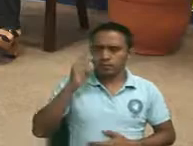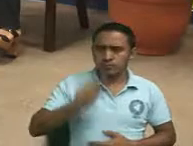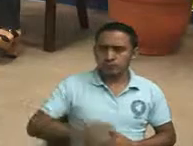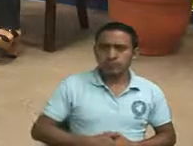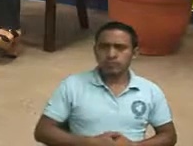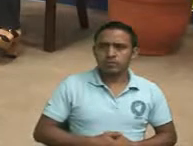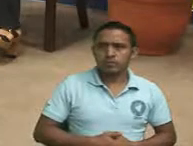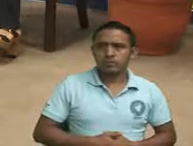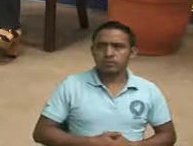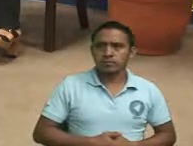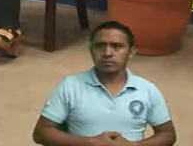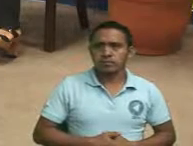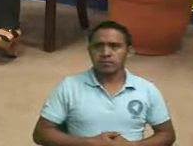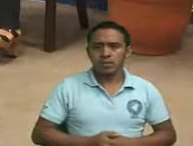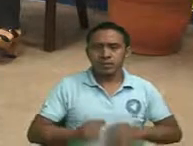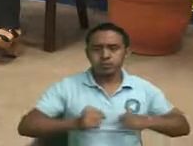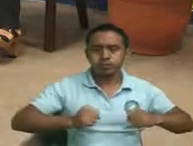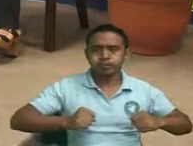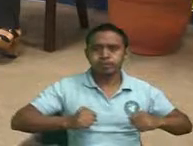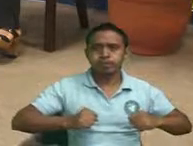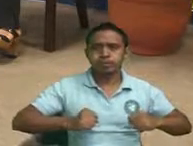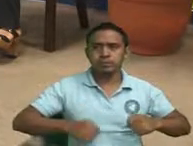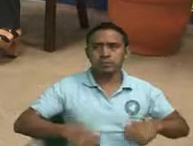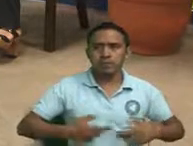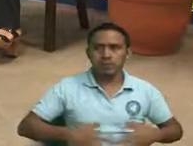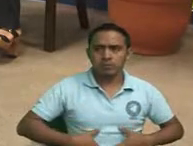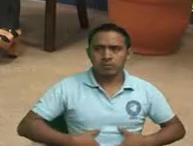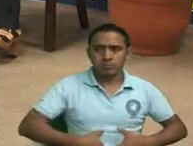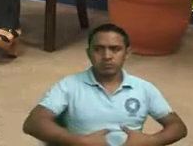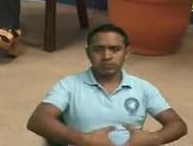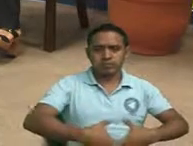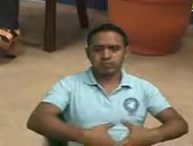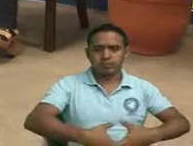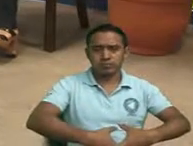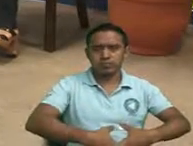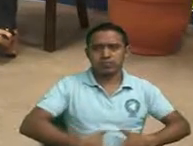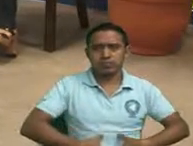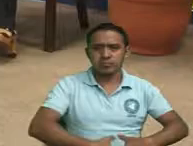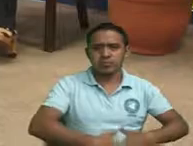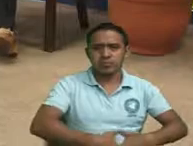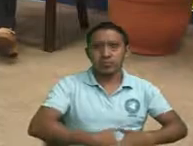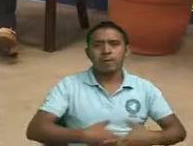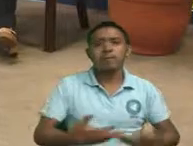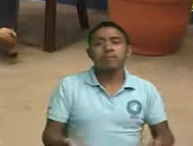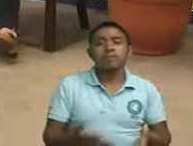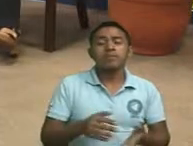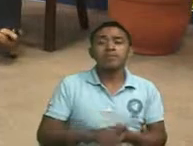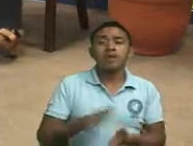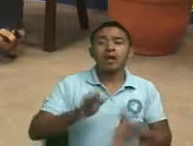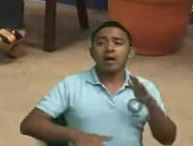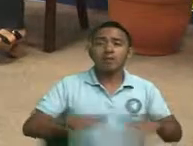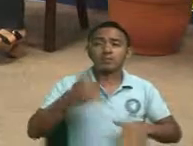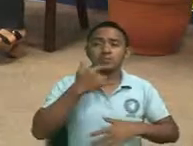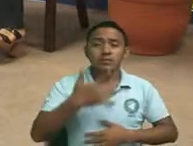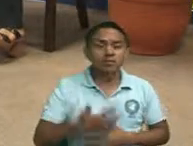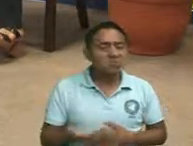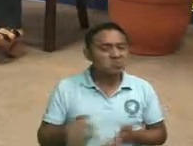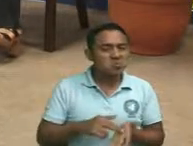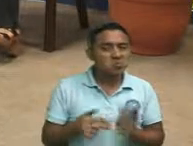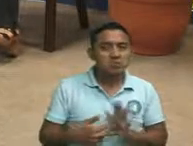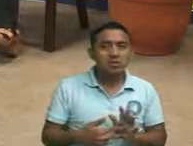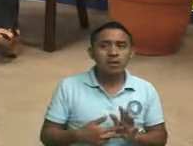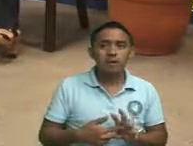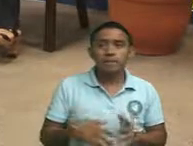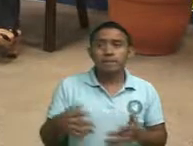son gordos y sí tienen su barriguita, ¿verdad? Chiquita. Y a veces es porque no tienen una